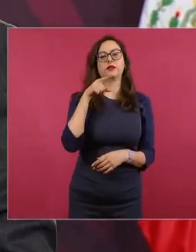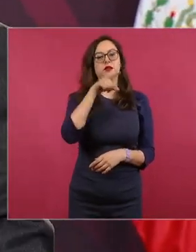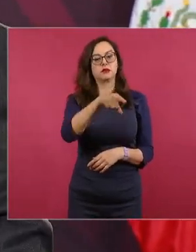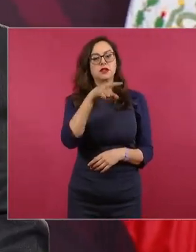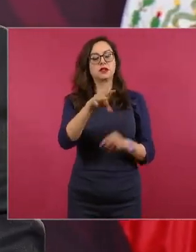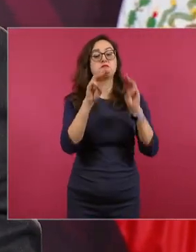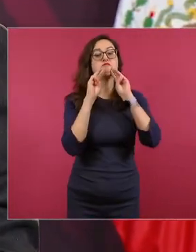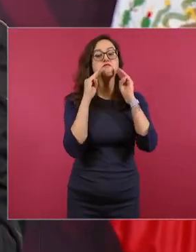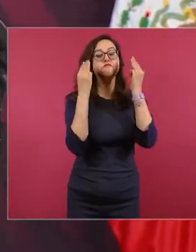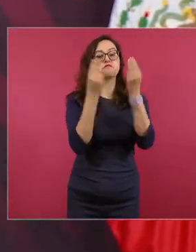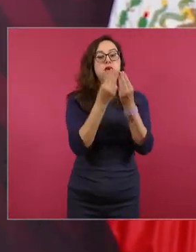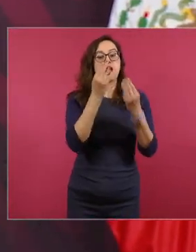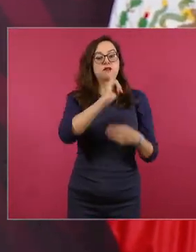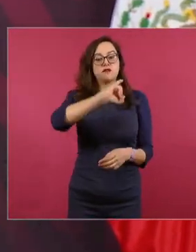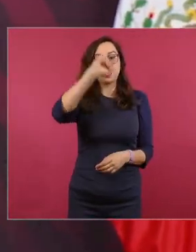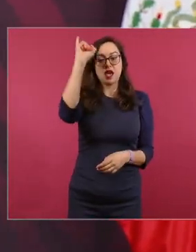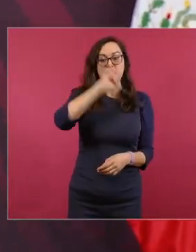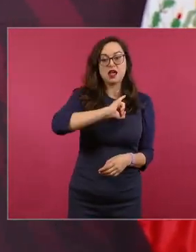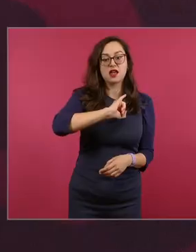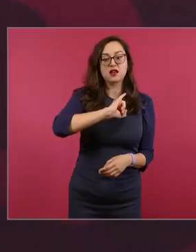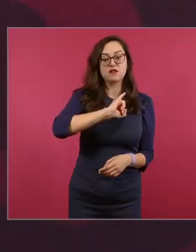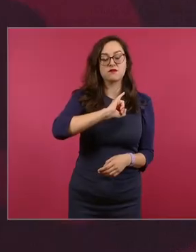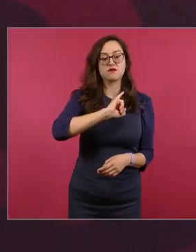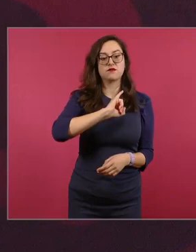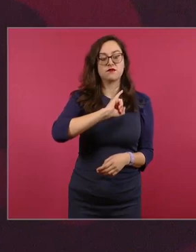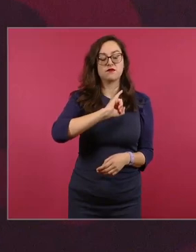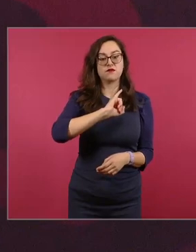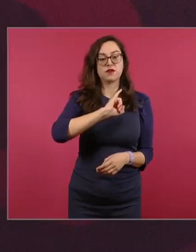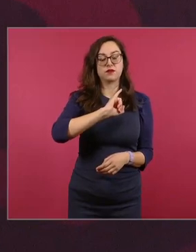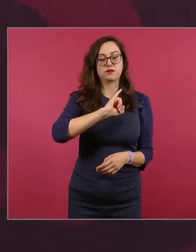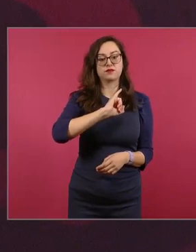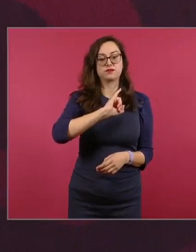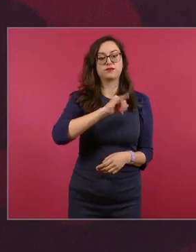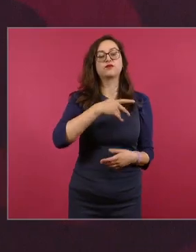delincuencia, ya lo daba como hecho que estaba liberado.